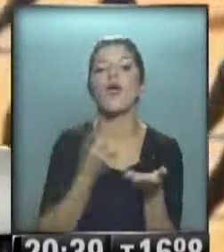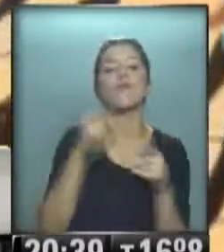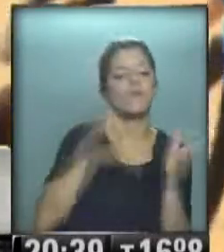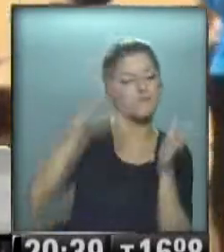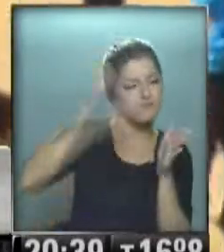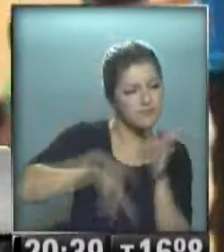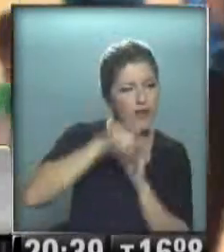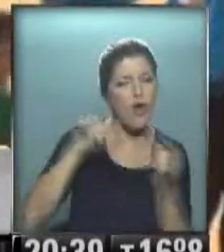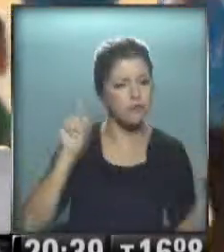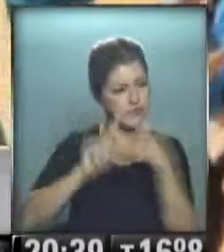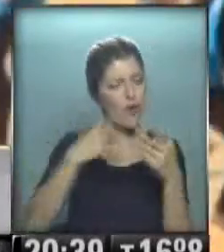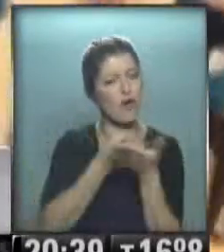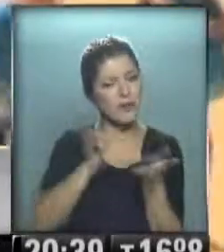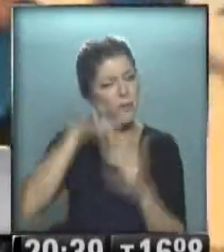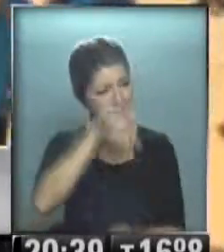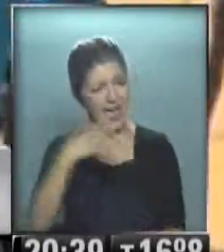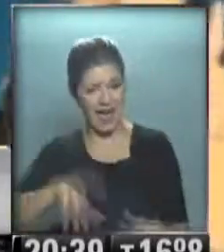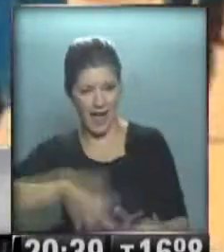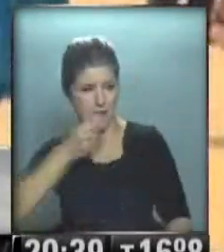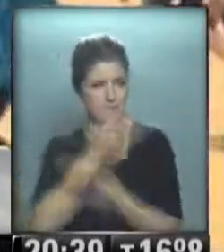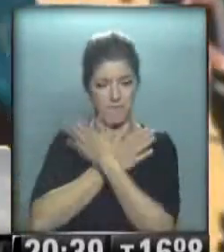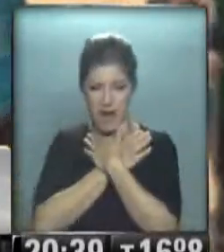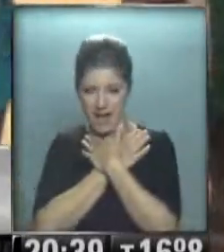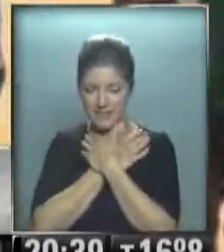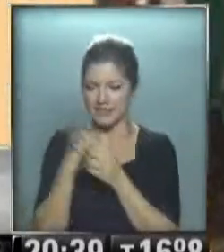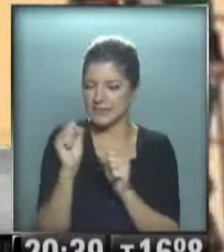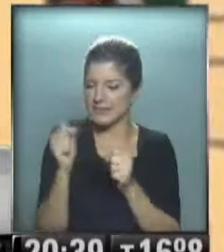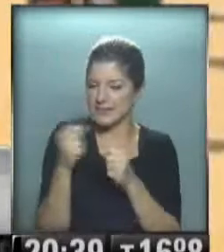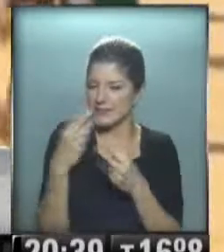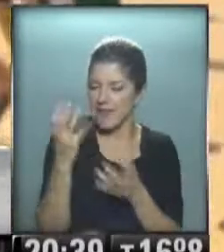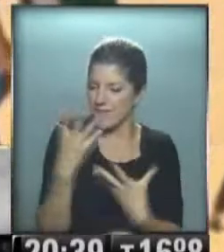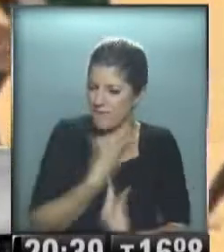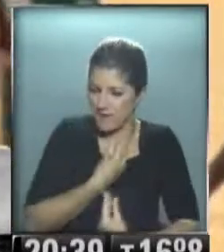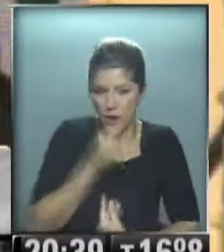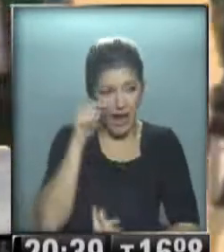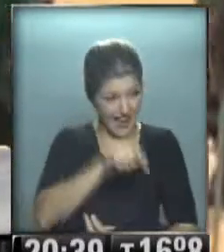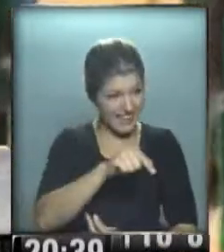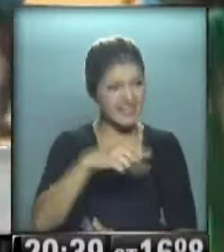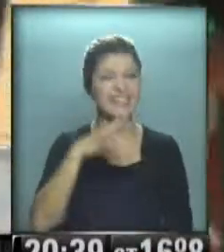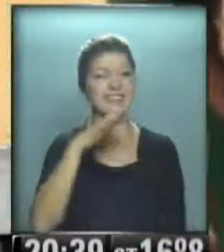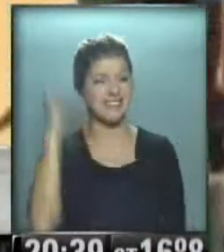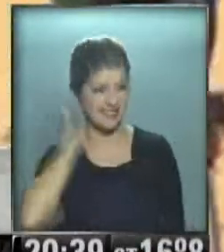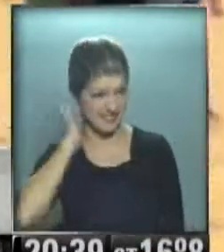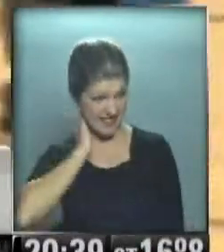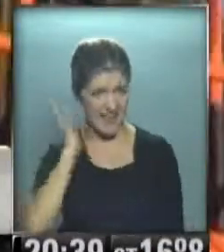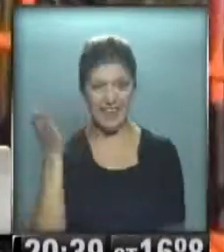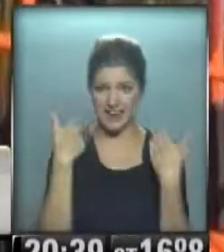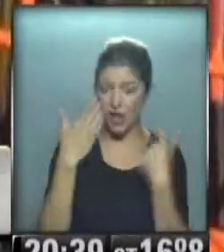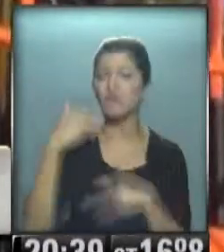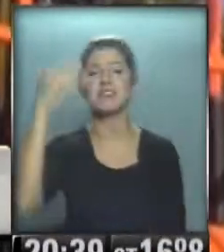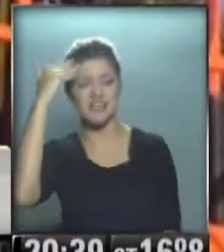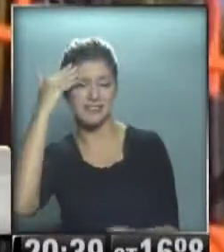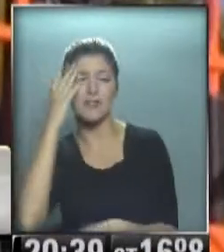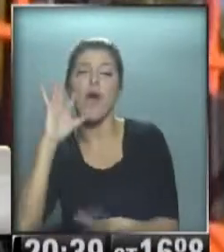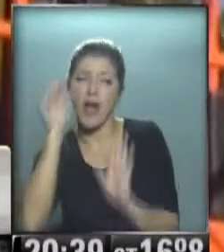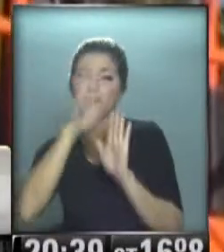Aires, porque hay que abrigarse, porque hay que sentir el frío que está haciendo. 16 grados, puede ser 15. 16, 15, tal vez un